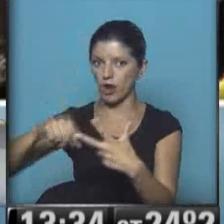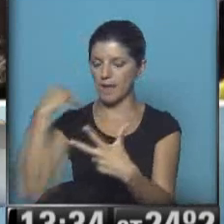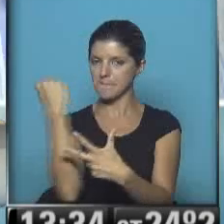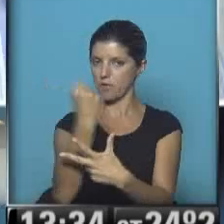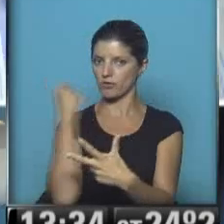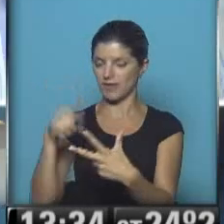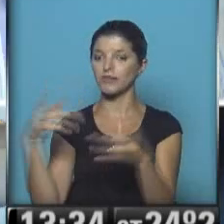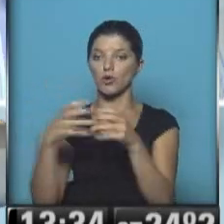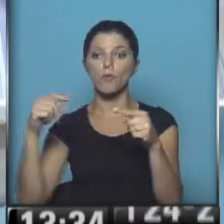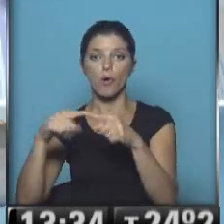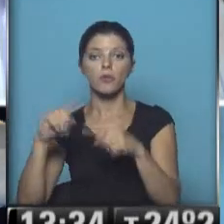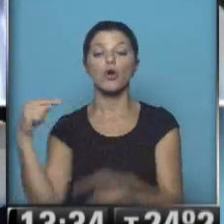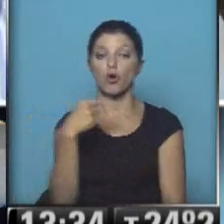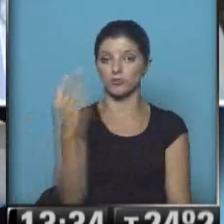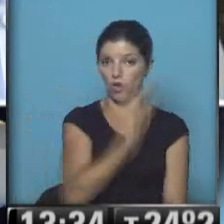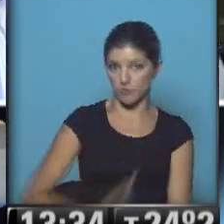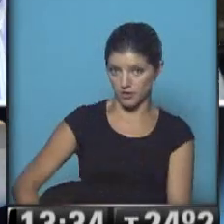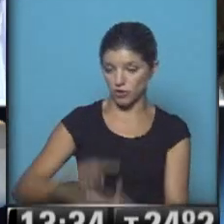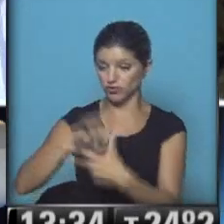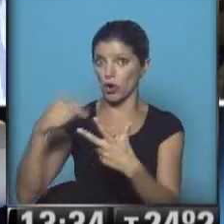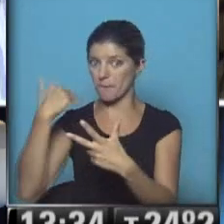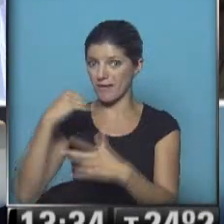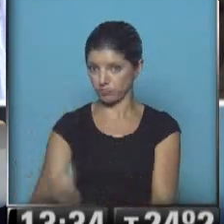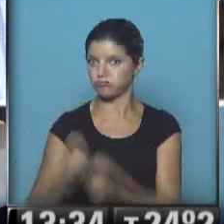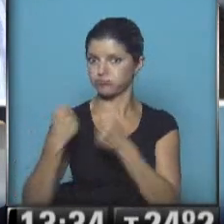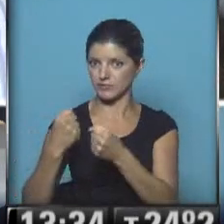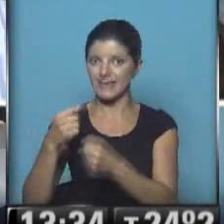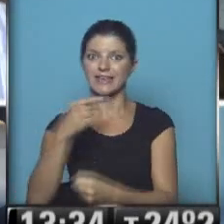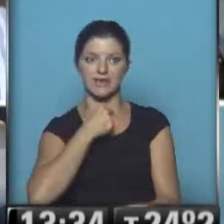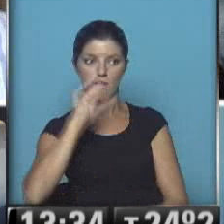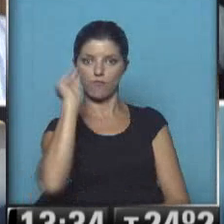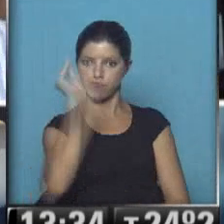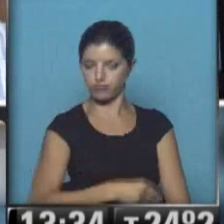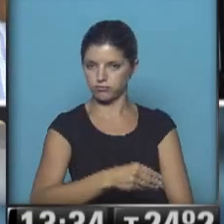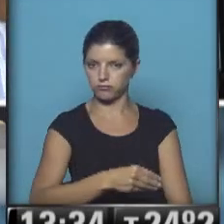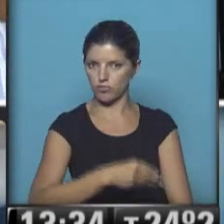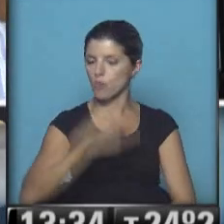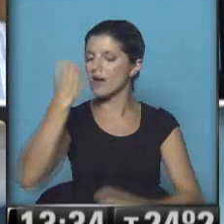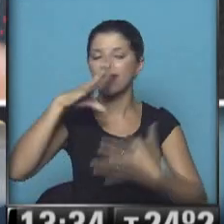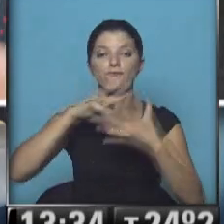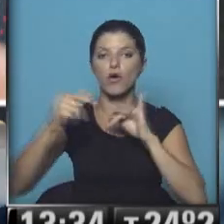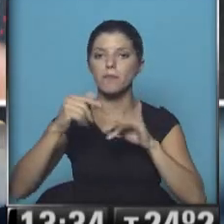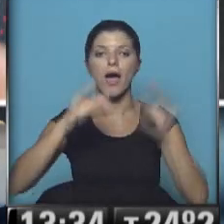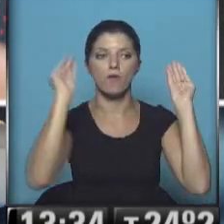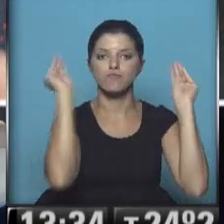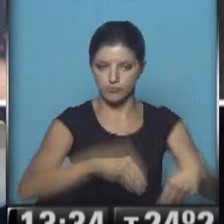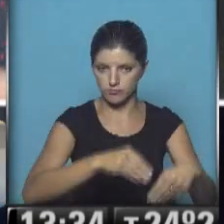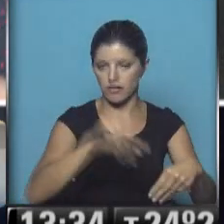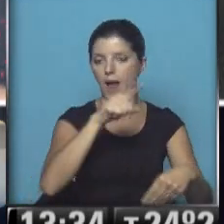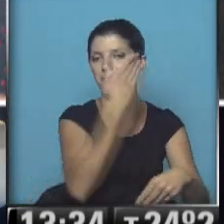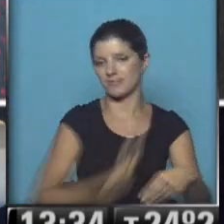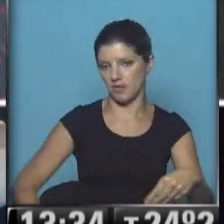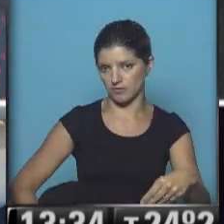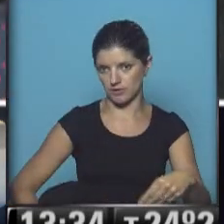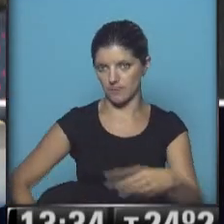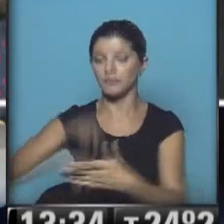de la oposición que representan el alamas dura de la oposición aquellos que quieren derrocar por cualquier vía por cualquier vía a Nicolás Maduro